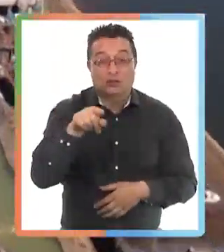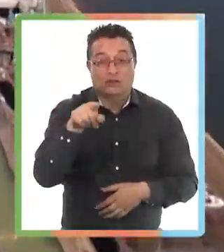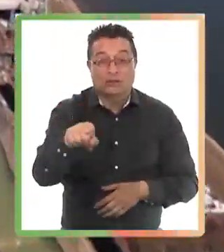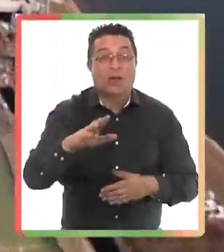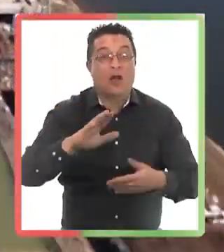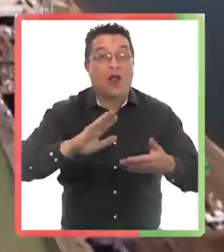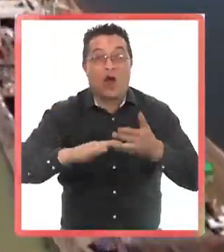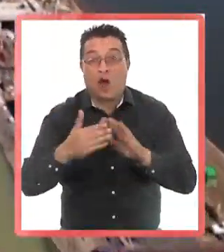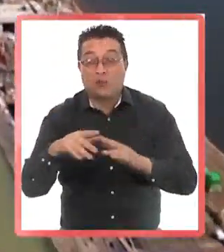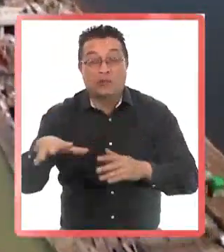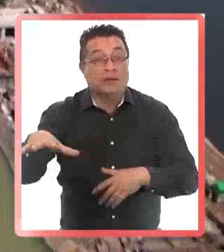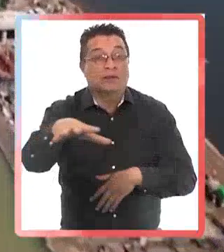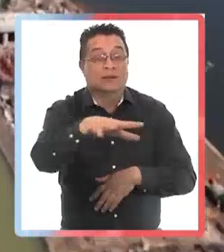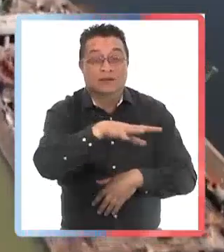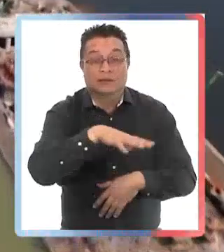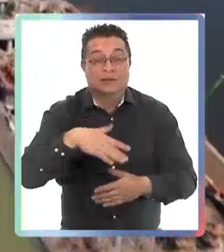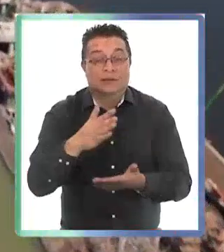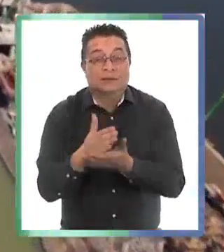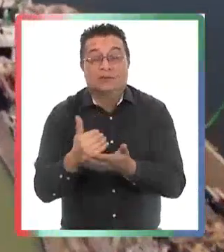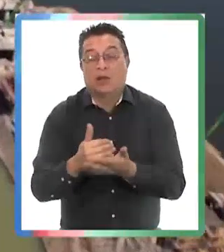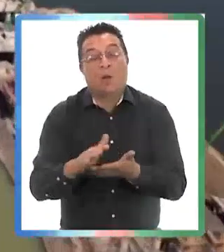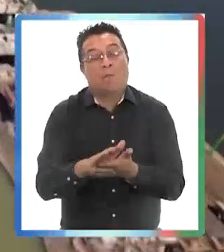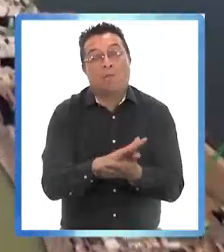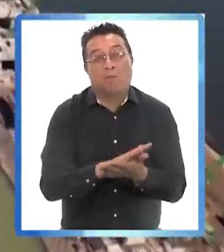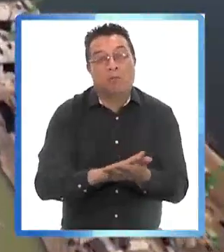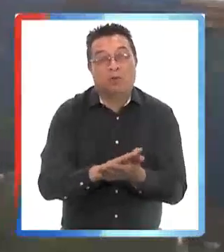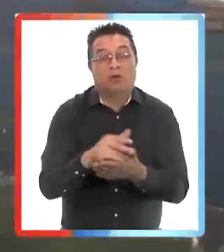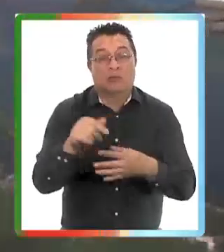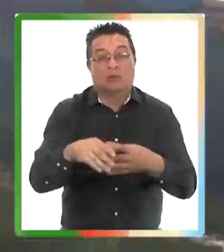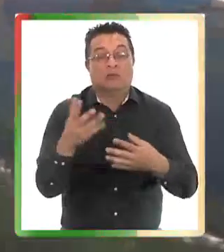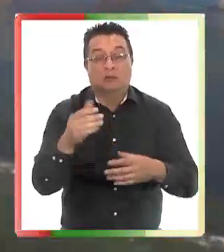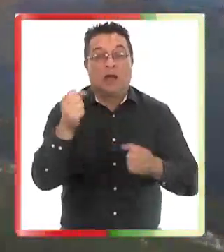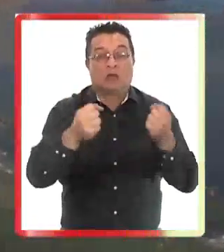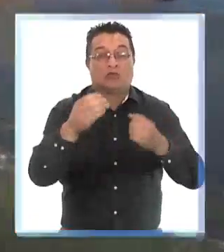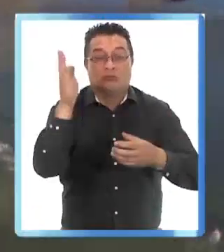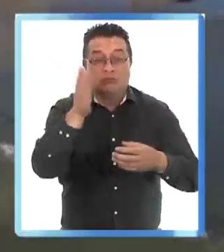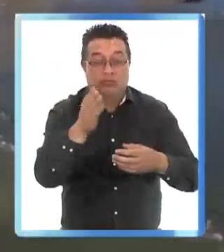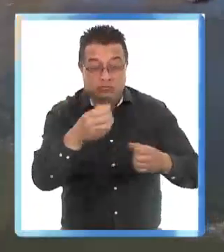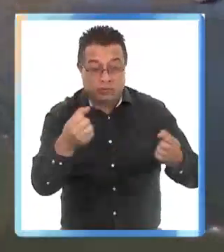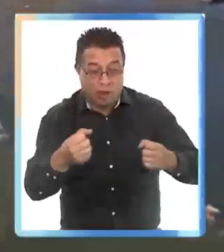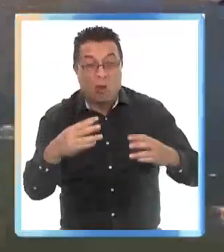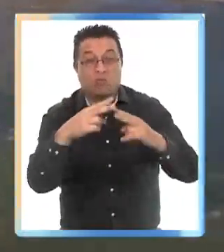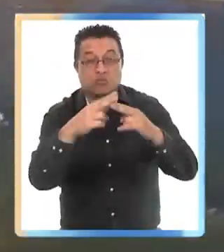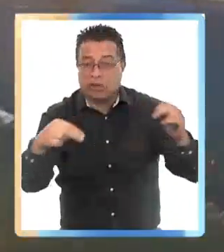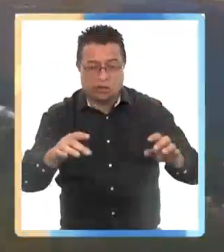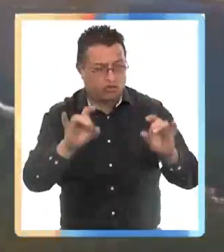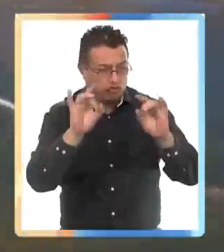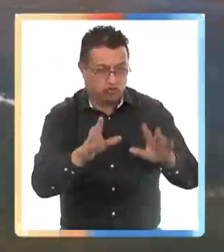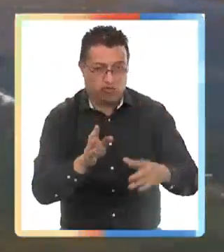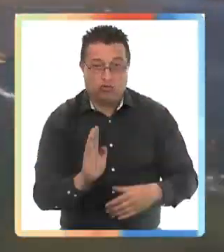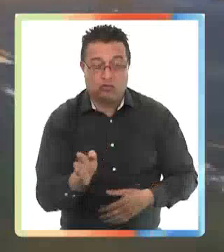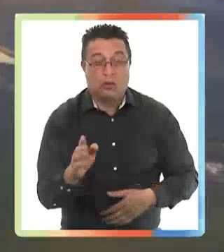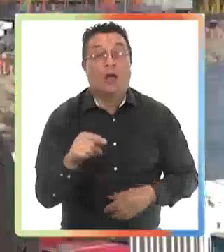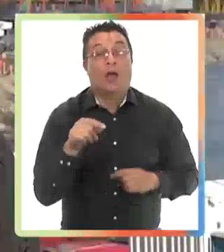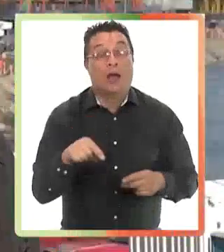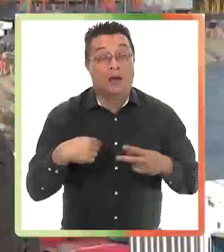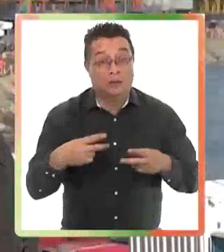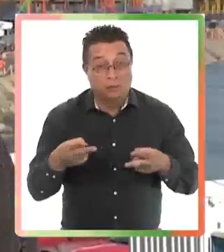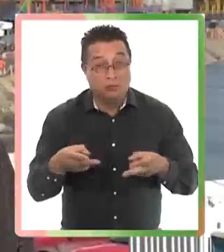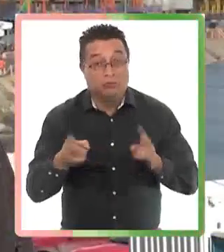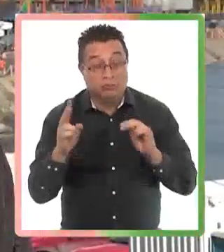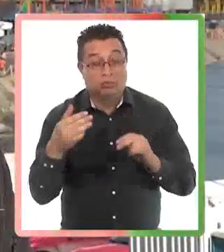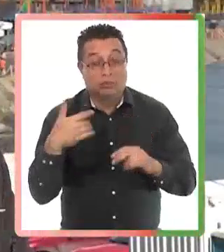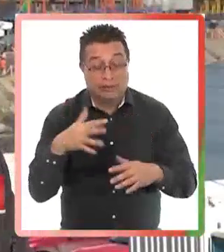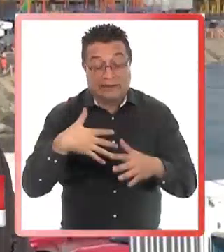uso nuevamente de la comunidad, que ocurre con las medidas como por ejemplo la restricción vehicular en los puentes, eso tiene que mantenerse. Va a